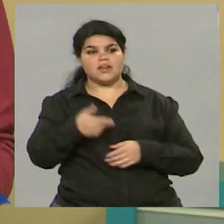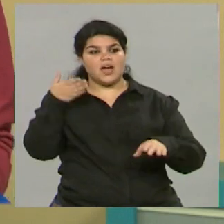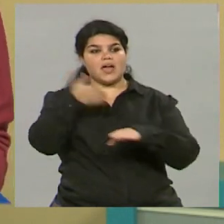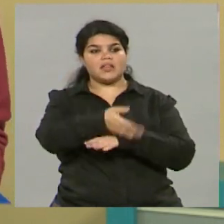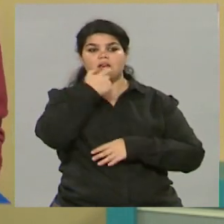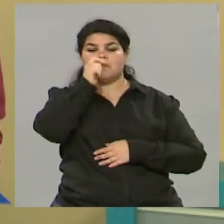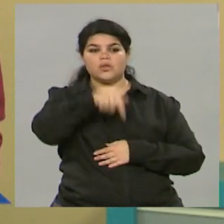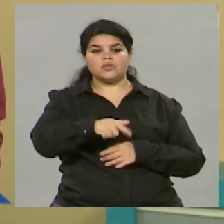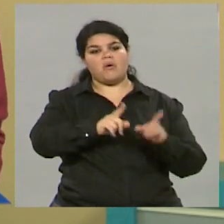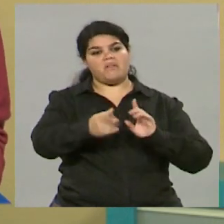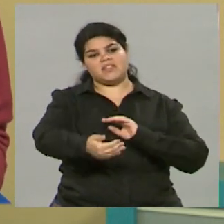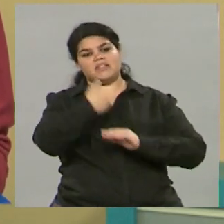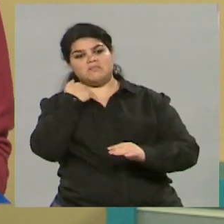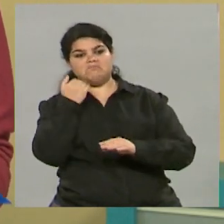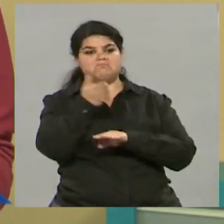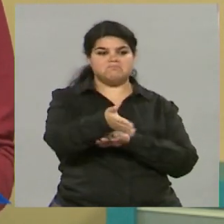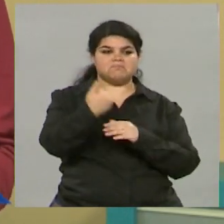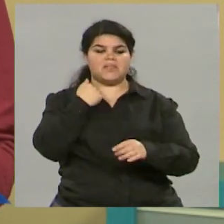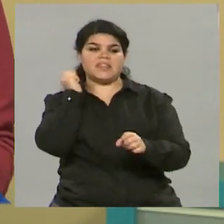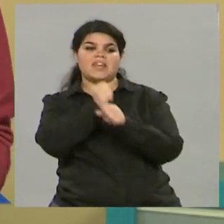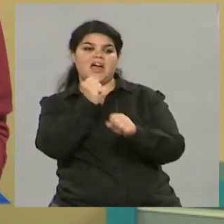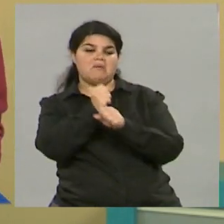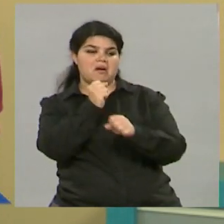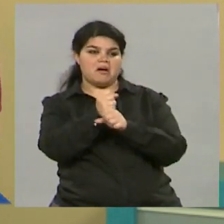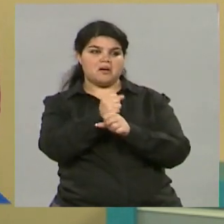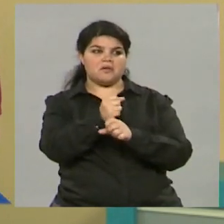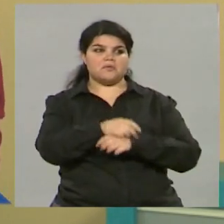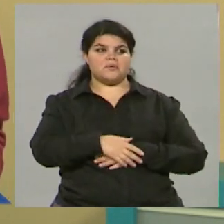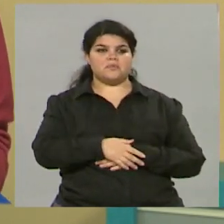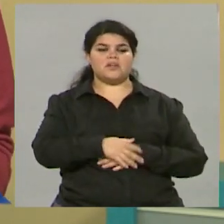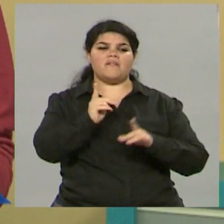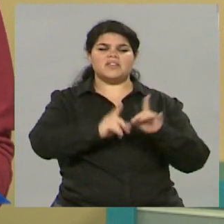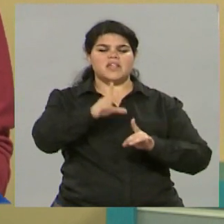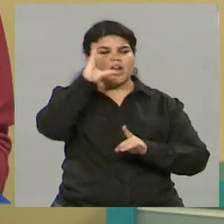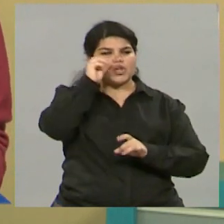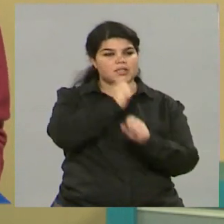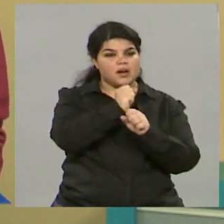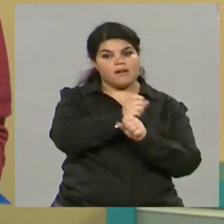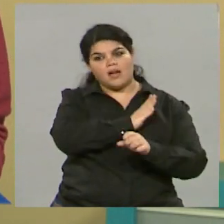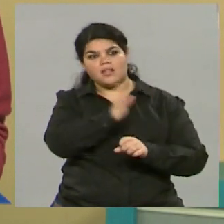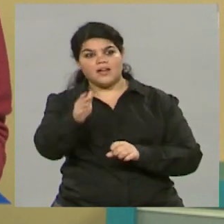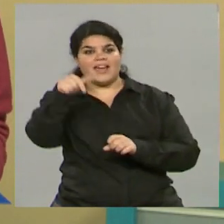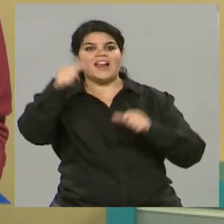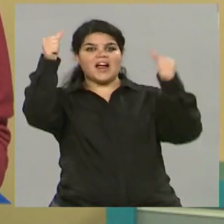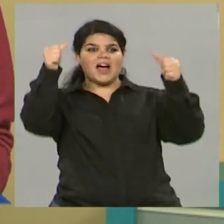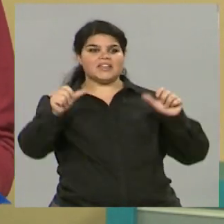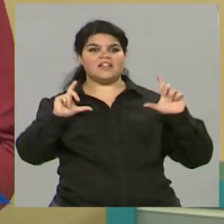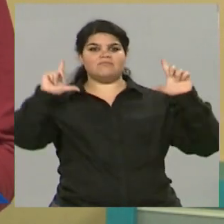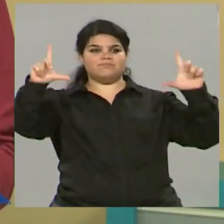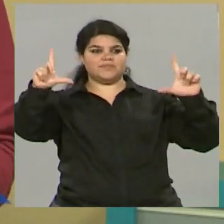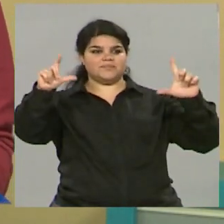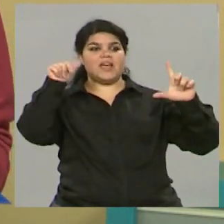ciudad o que van saliendo de ella, que van a trabajar, que salen de trabajar por ahí de toda una noche. Y allí está Abel con su cartel. Esta vez se